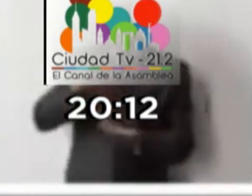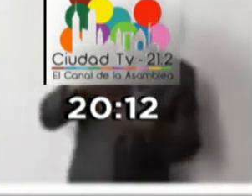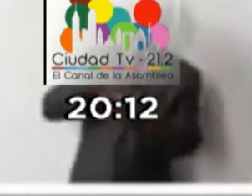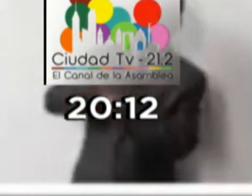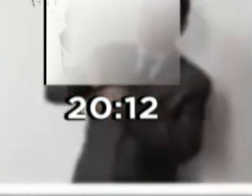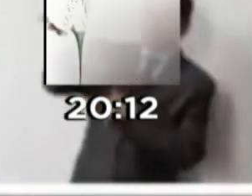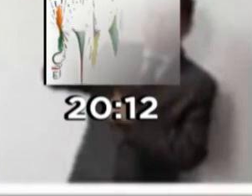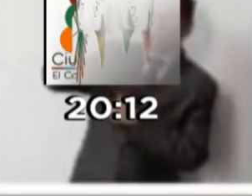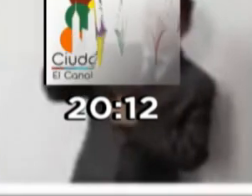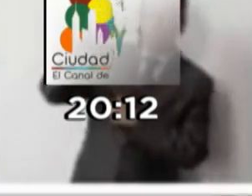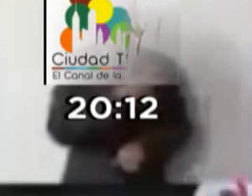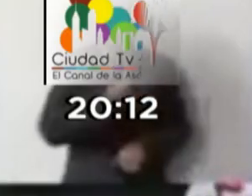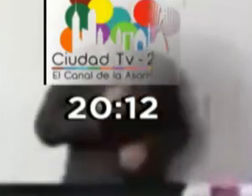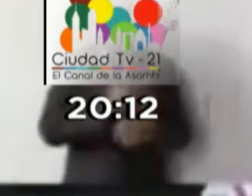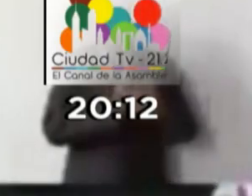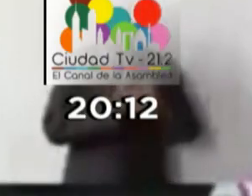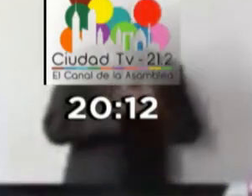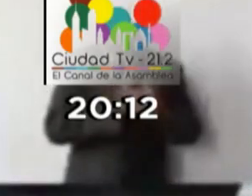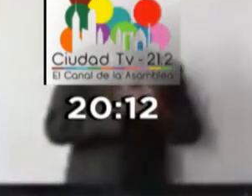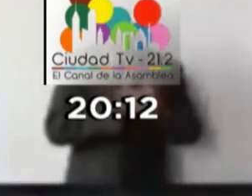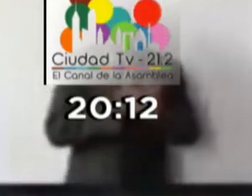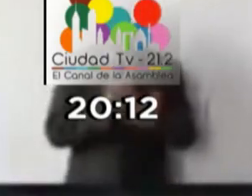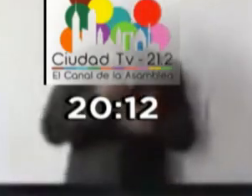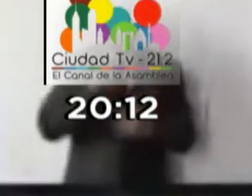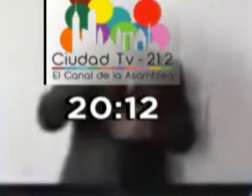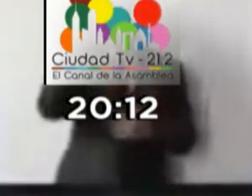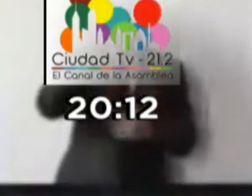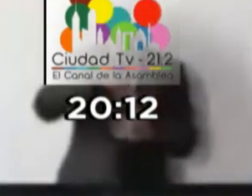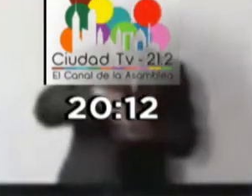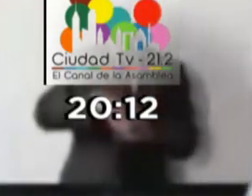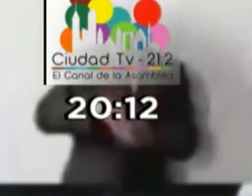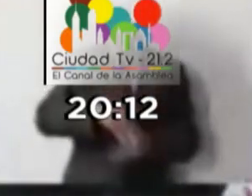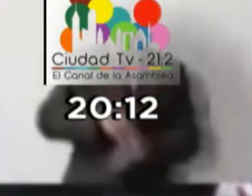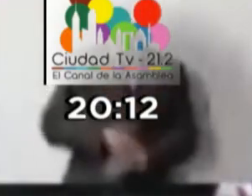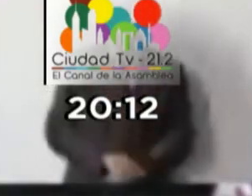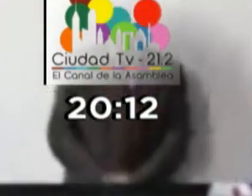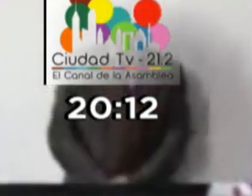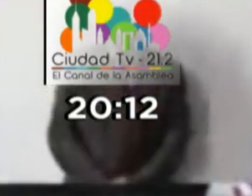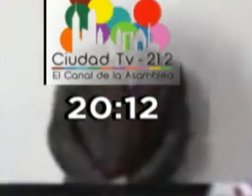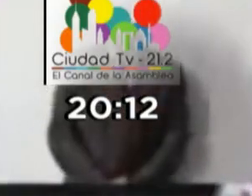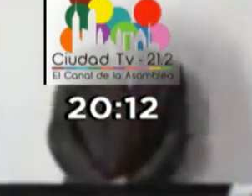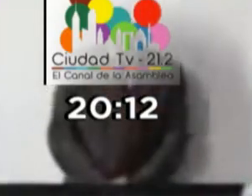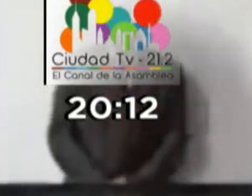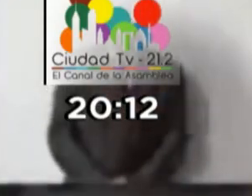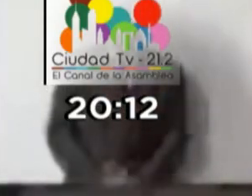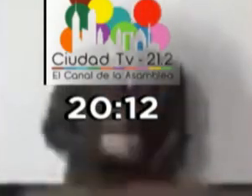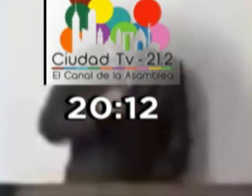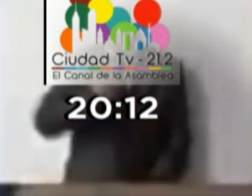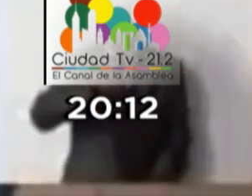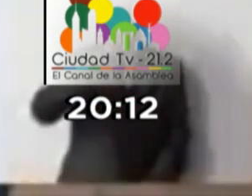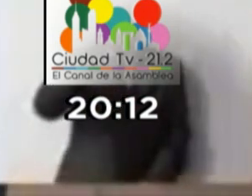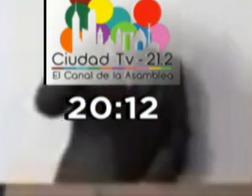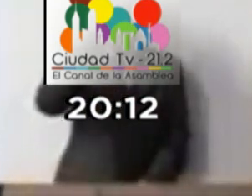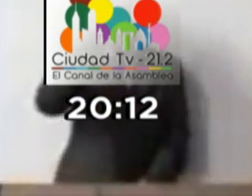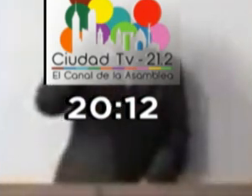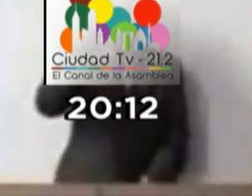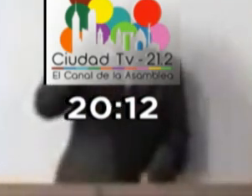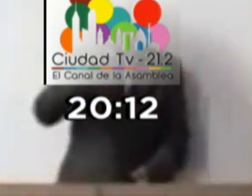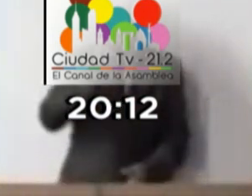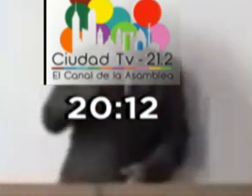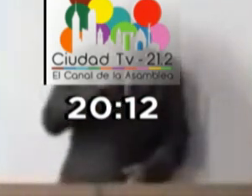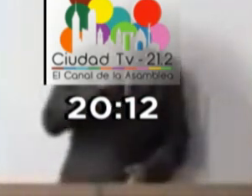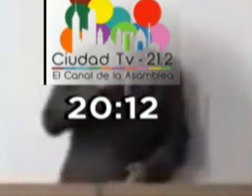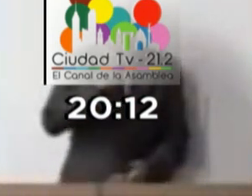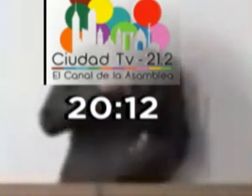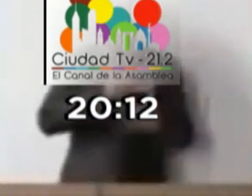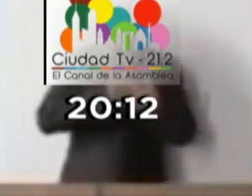puerta a nadie. Andrés Manuel pidió que hubiera unidad entre todos los mexicanos y prometió a las víctimas